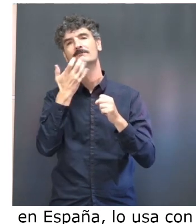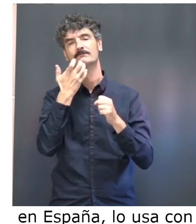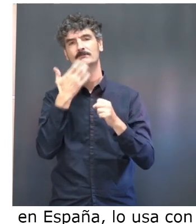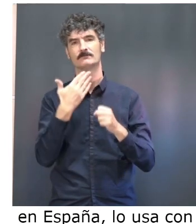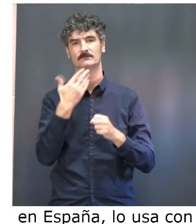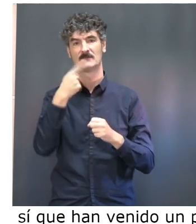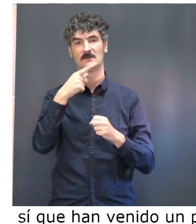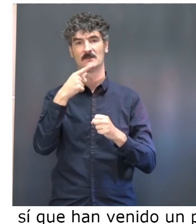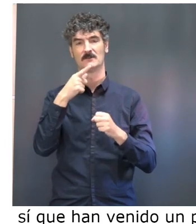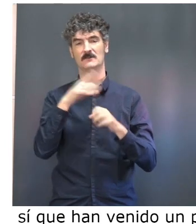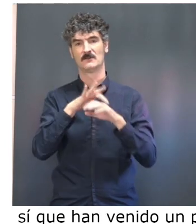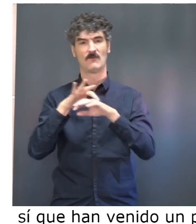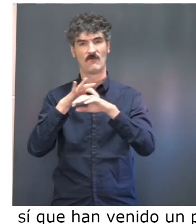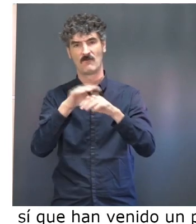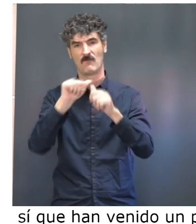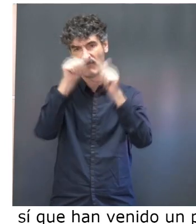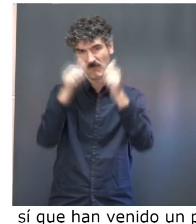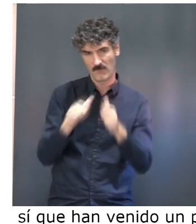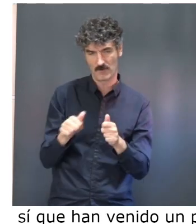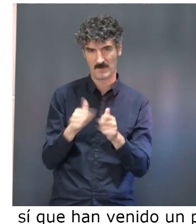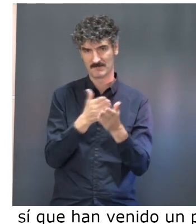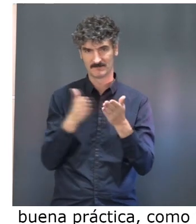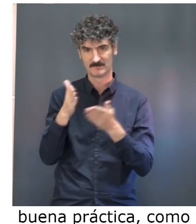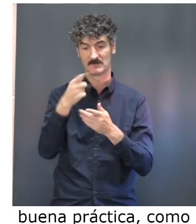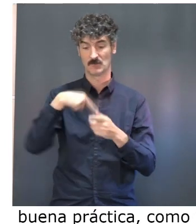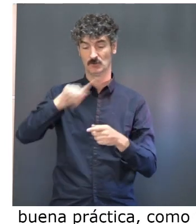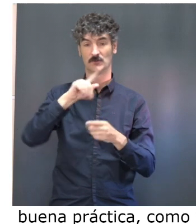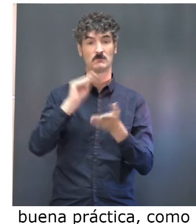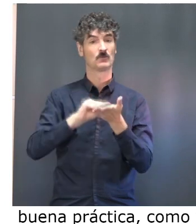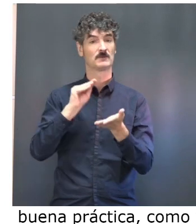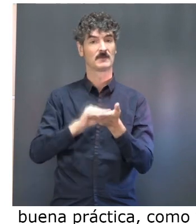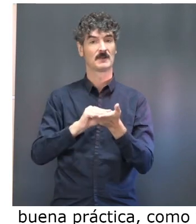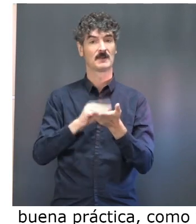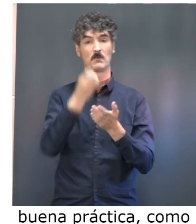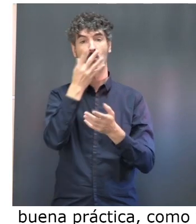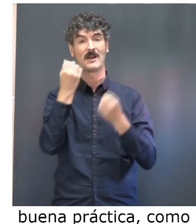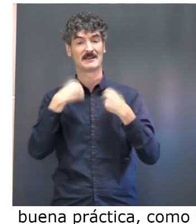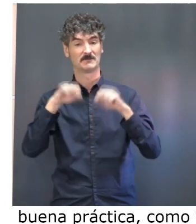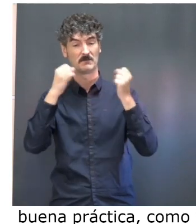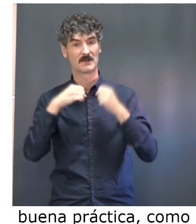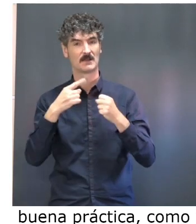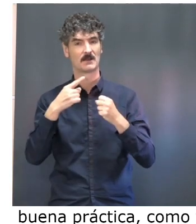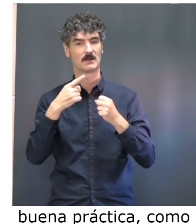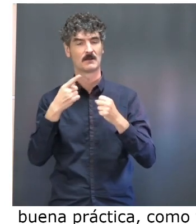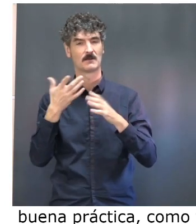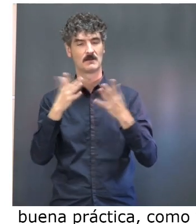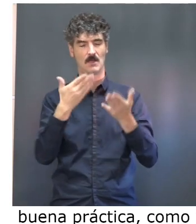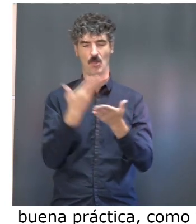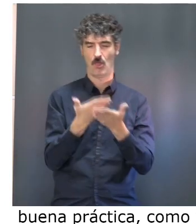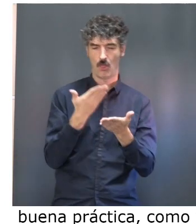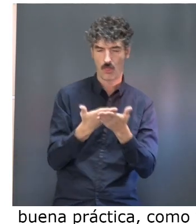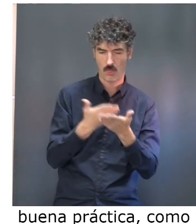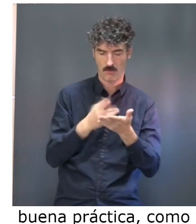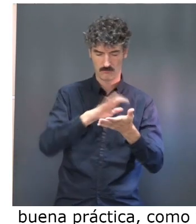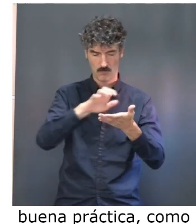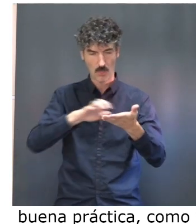como vehículo, ¿no? Nosotros ahora, es verdad que a veces las buenas prácticas para poderse documentar y hacer bien, pues